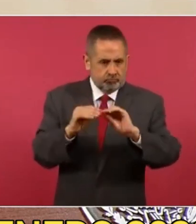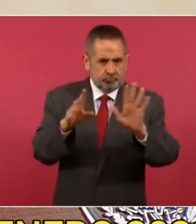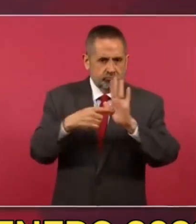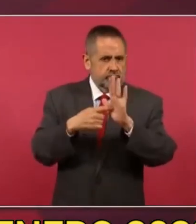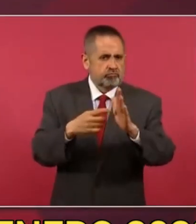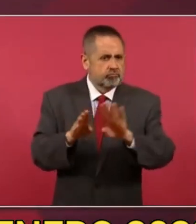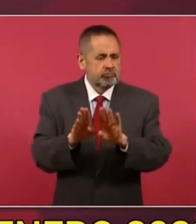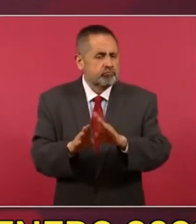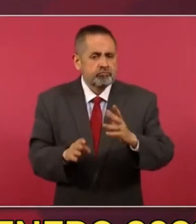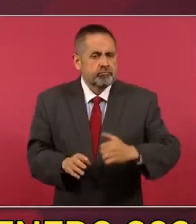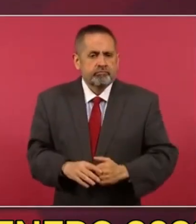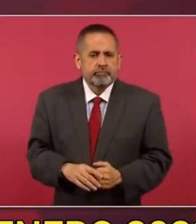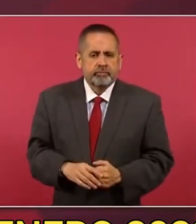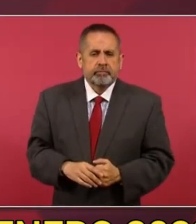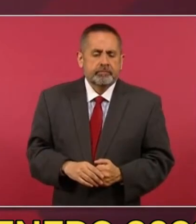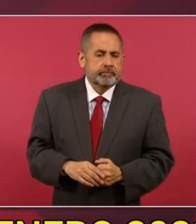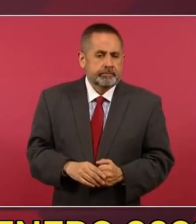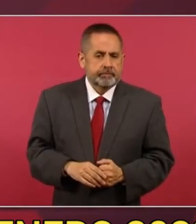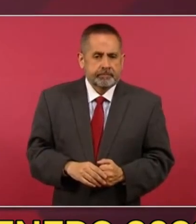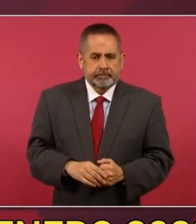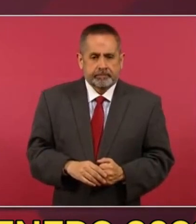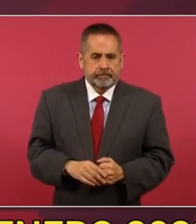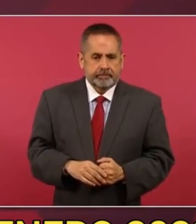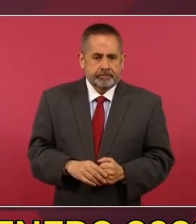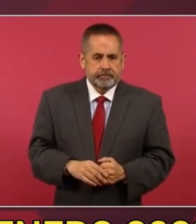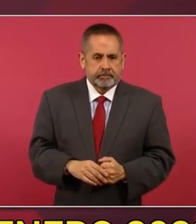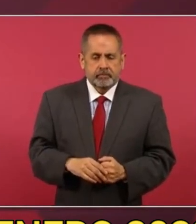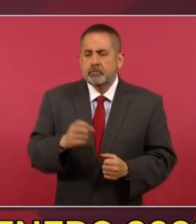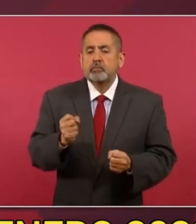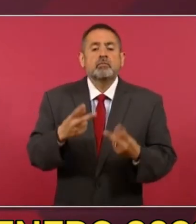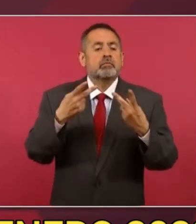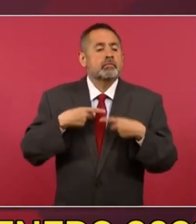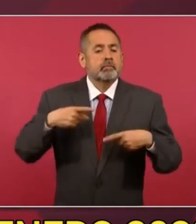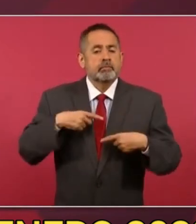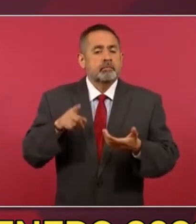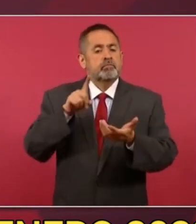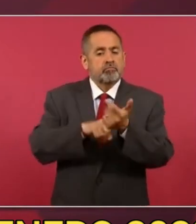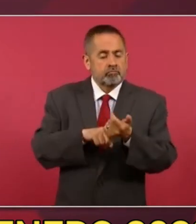en materia de elementos